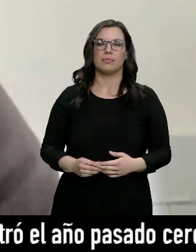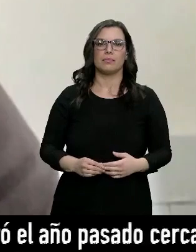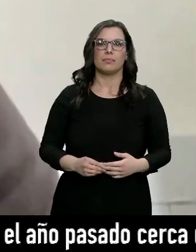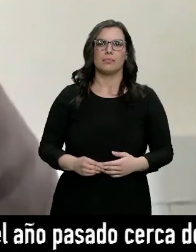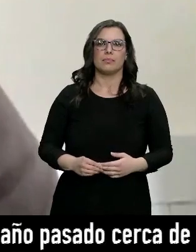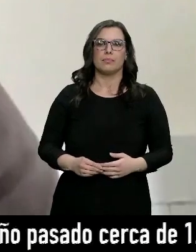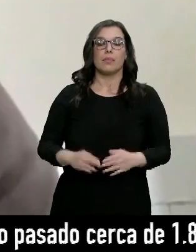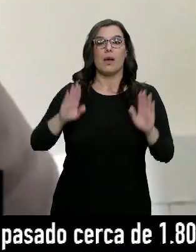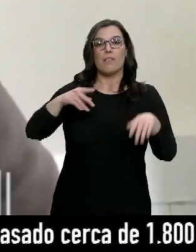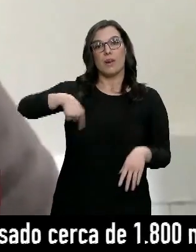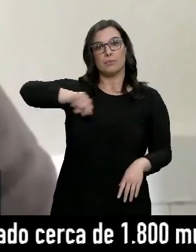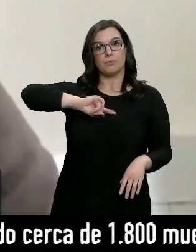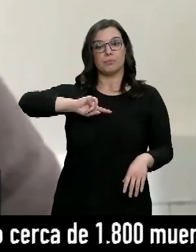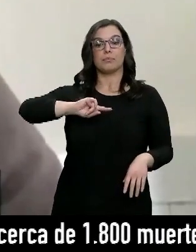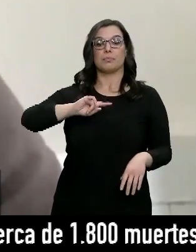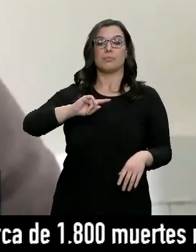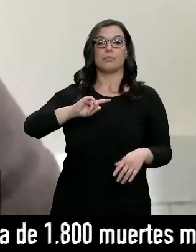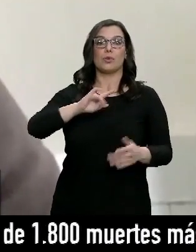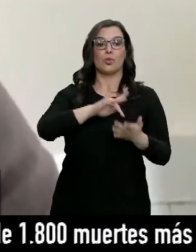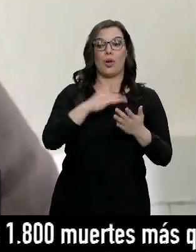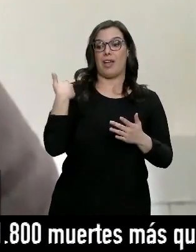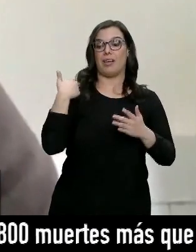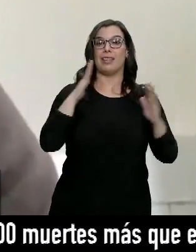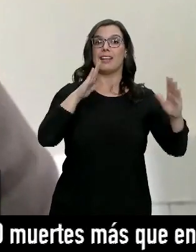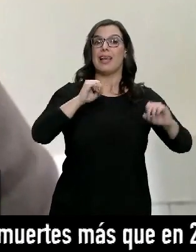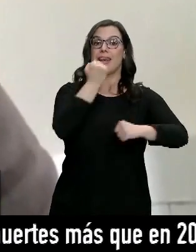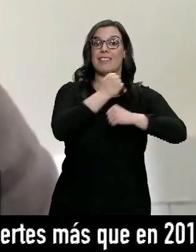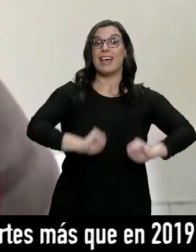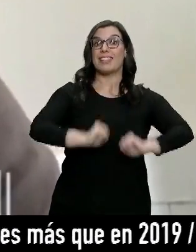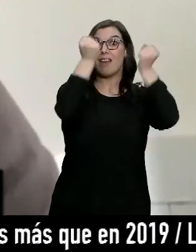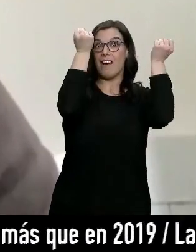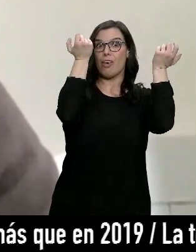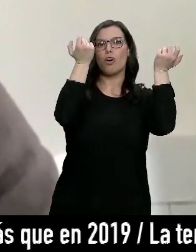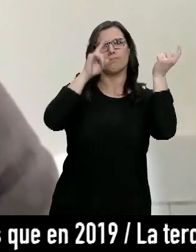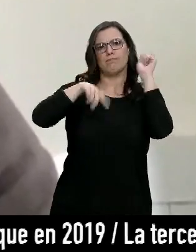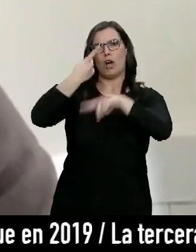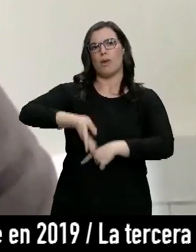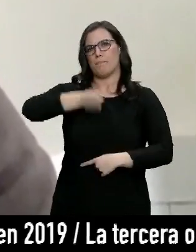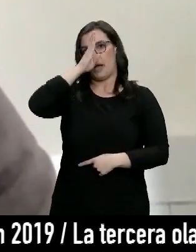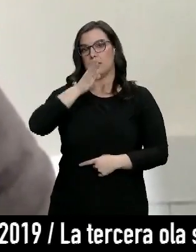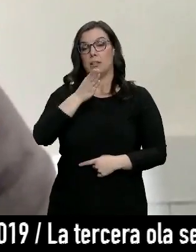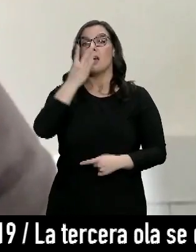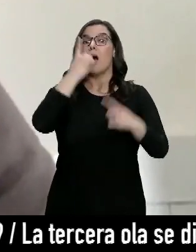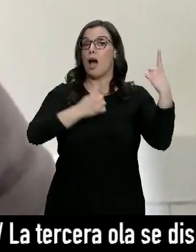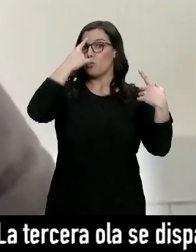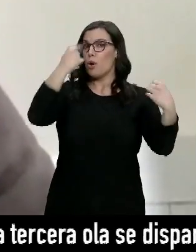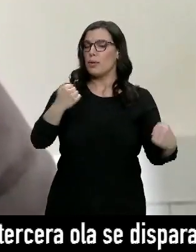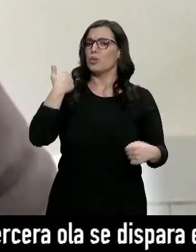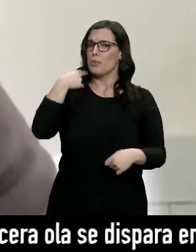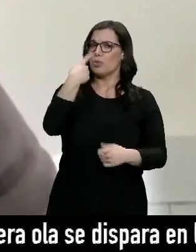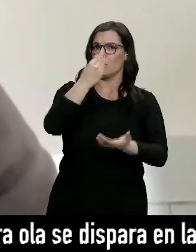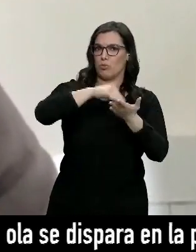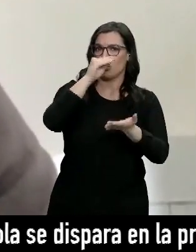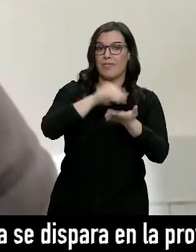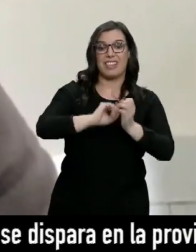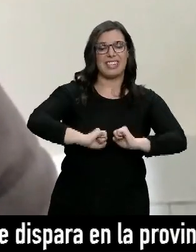Estamos pagando los excesos de haber salvado una Navidad que muchísimos expertos ya hemos dicho en varias ocasiones que no se tendría